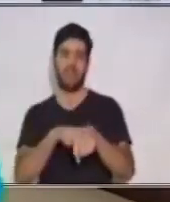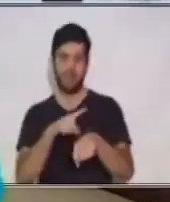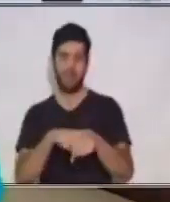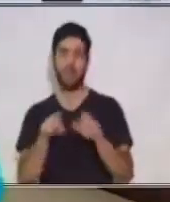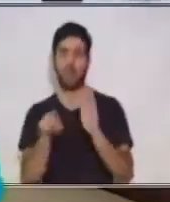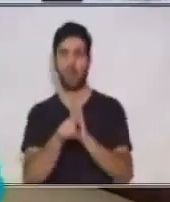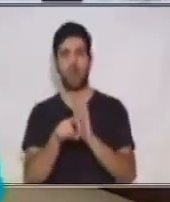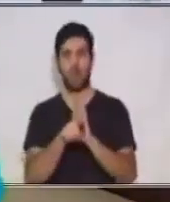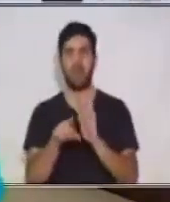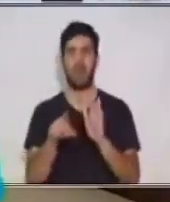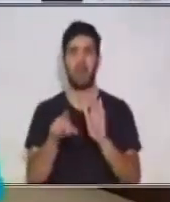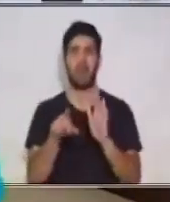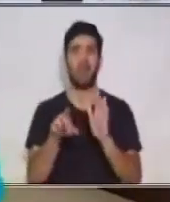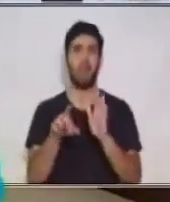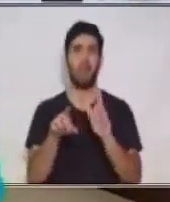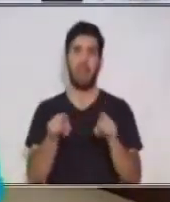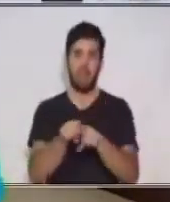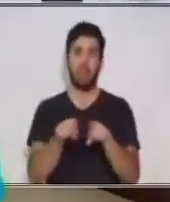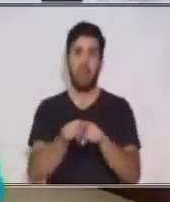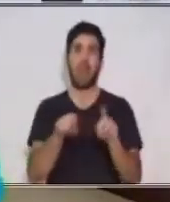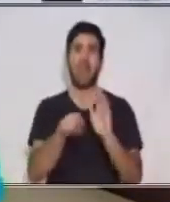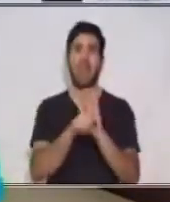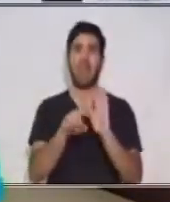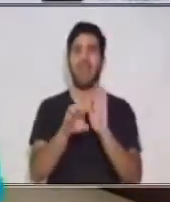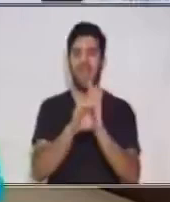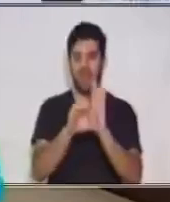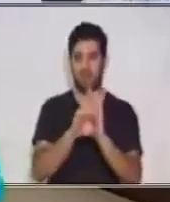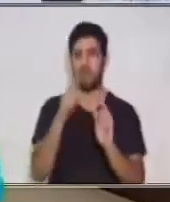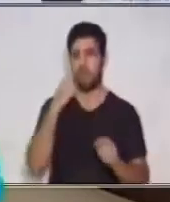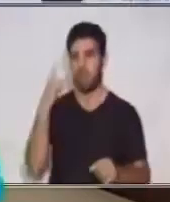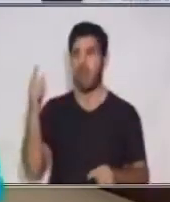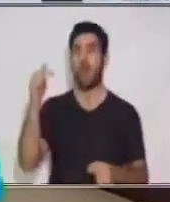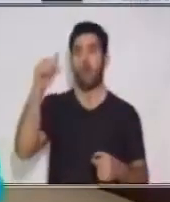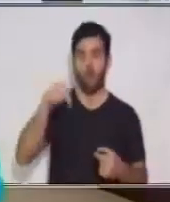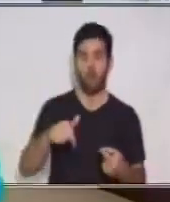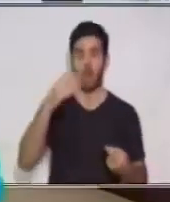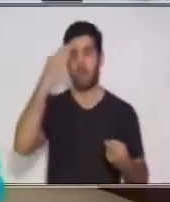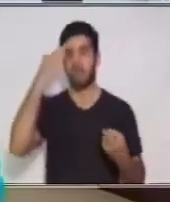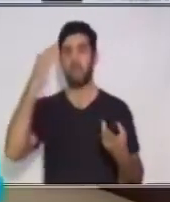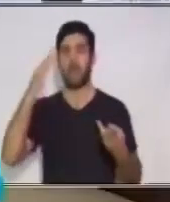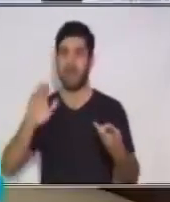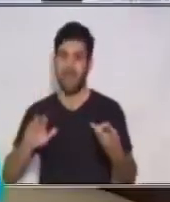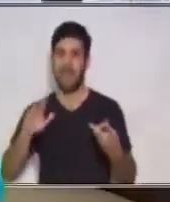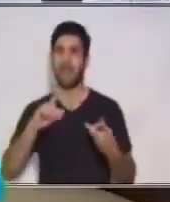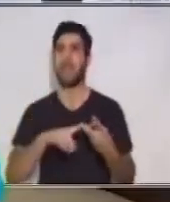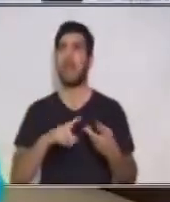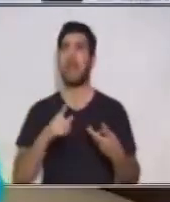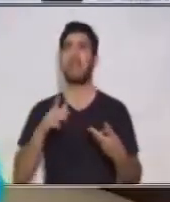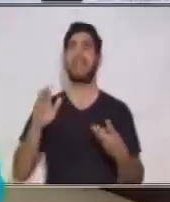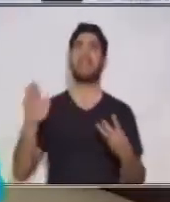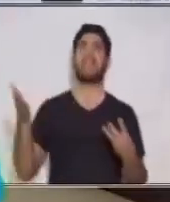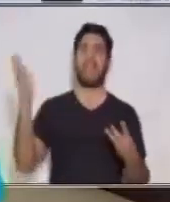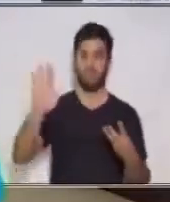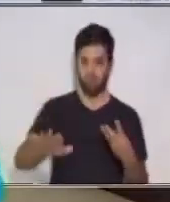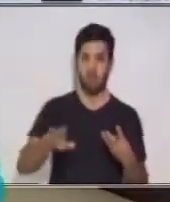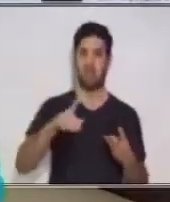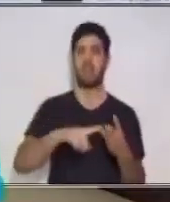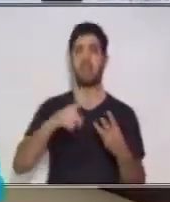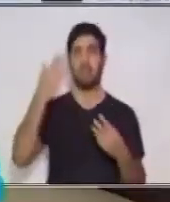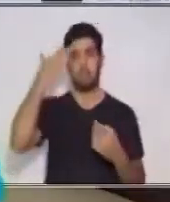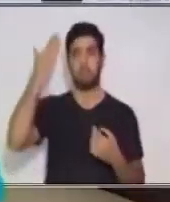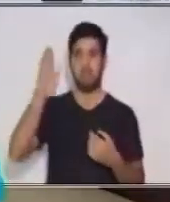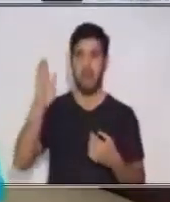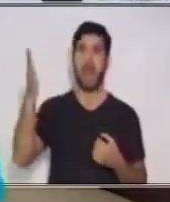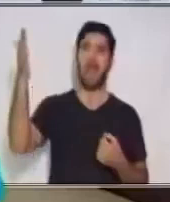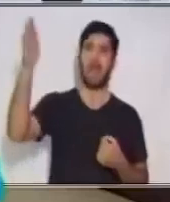De ejemplos puede ser ayer, hoy, mañana, pasado mañana, después, y podemos identificar todo lo